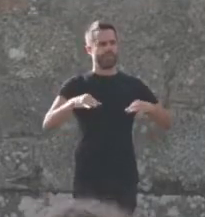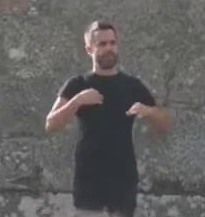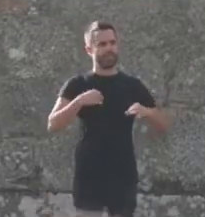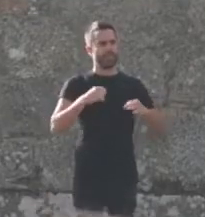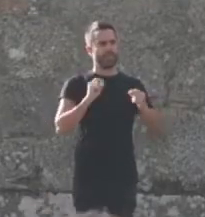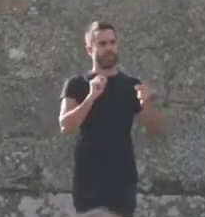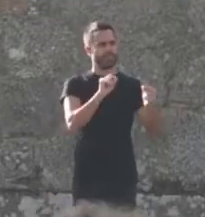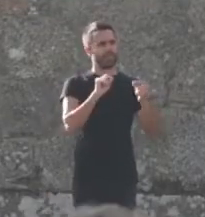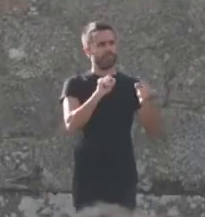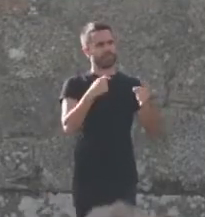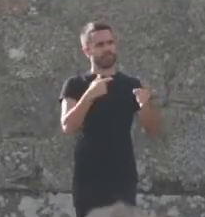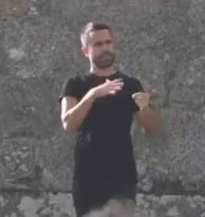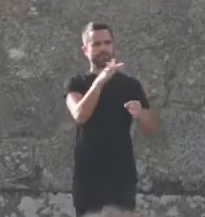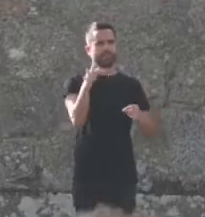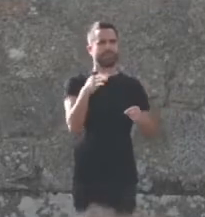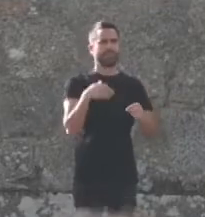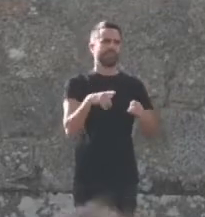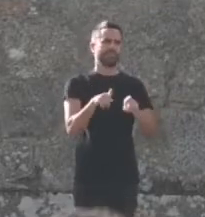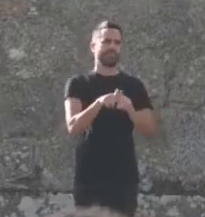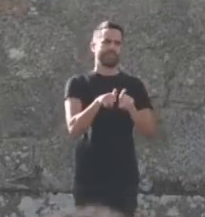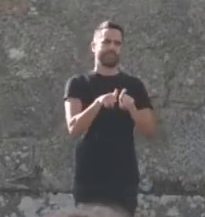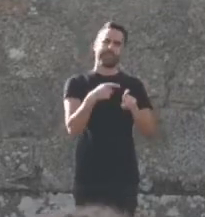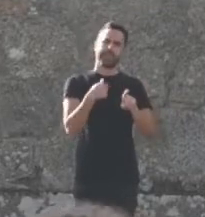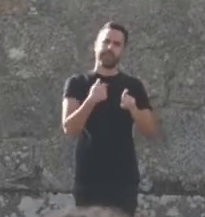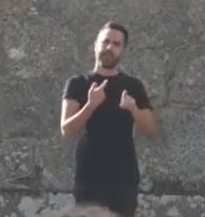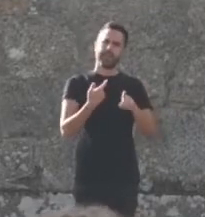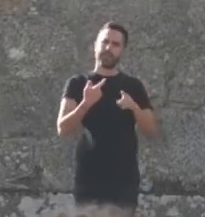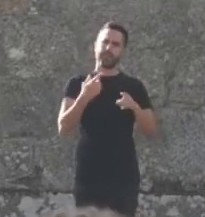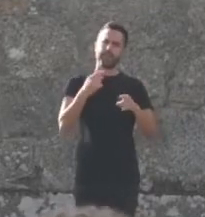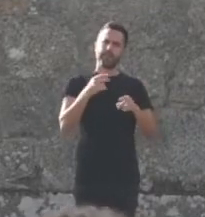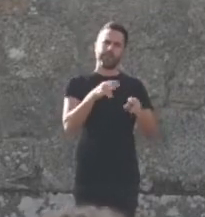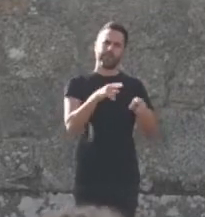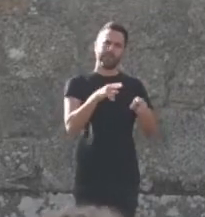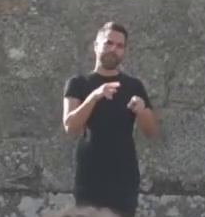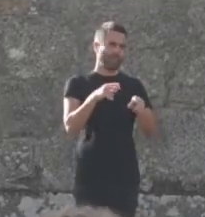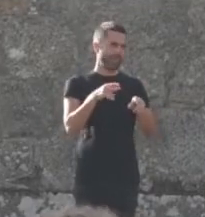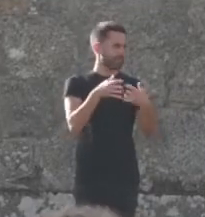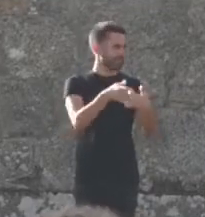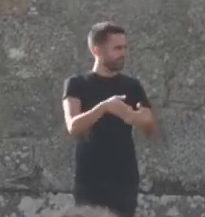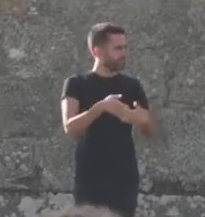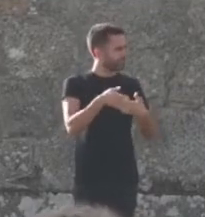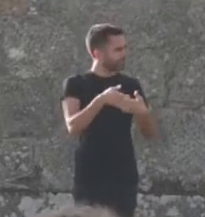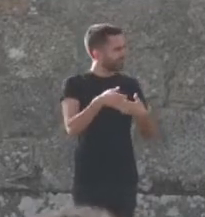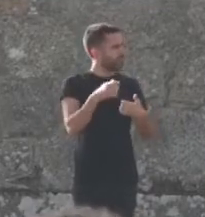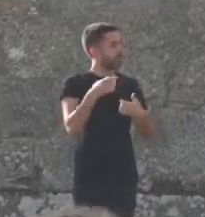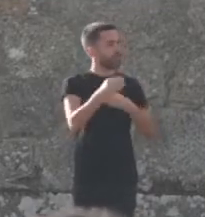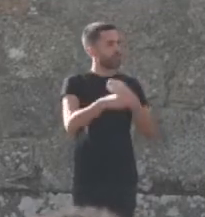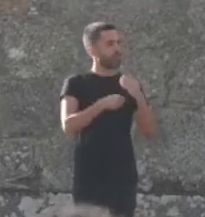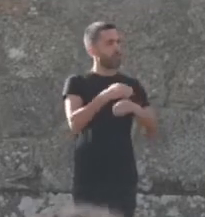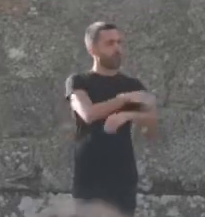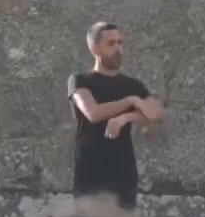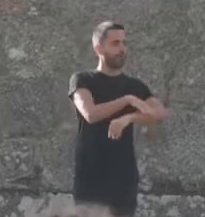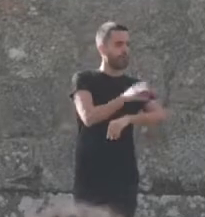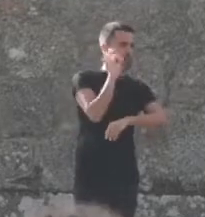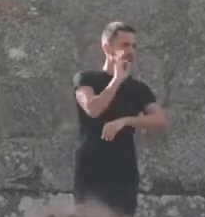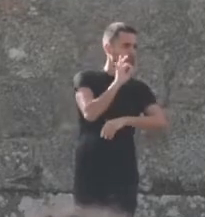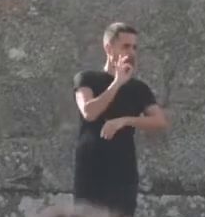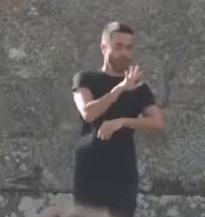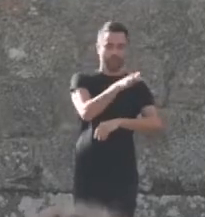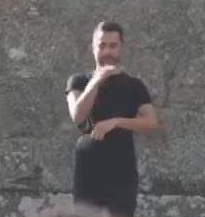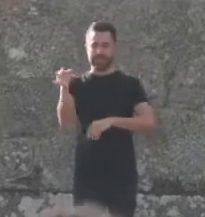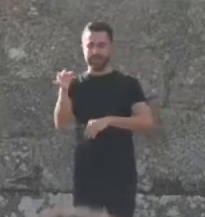de moitas batallas, non? Que ali onde o fixemos, por exemplo, no goberno galego, a máis no Concello de Pontevedra, foron batallas que se